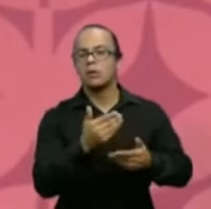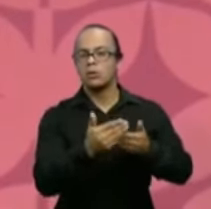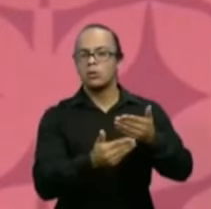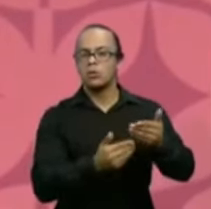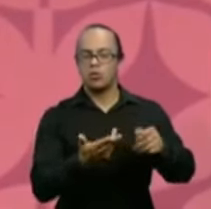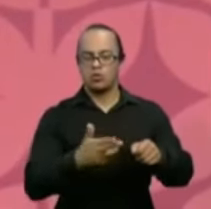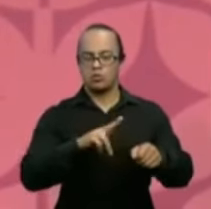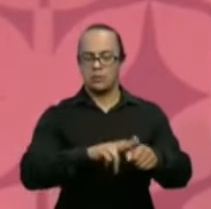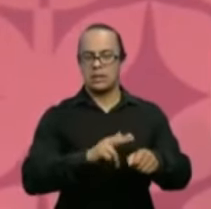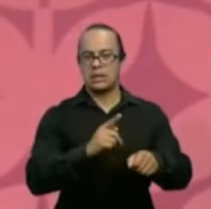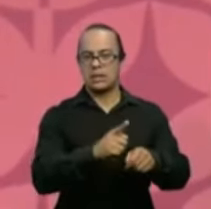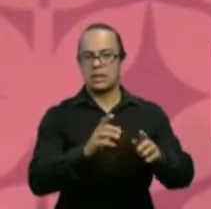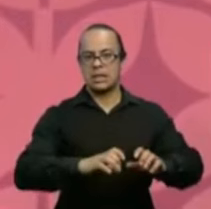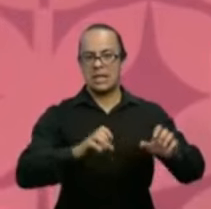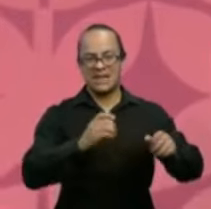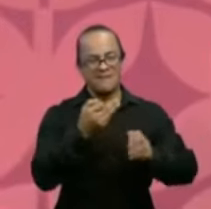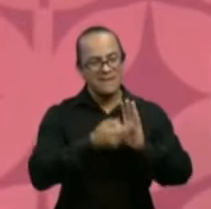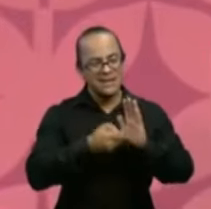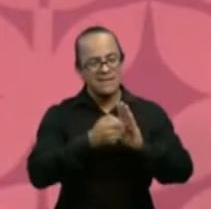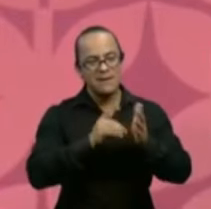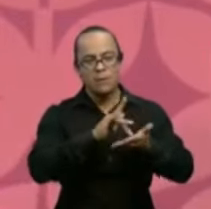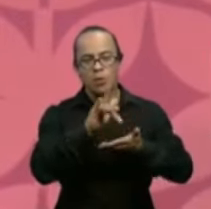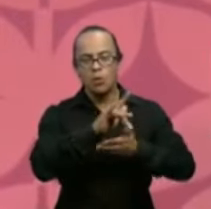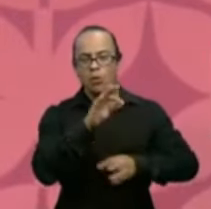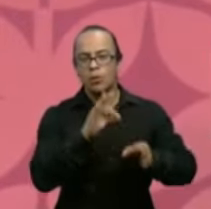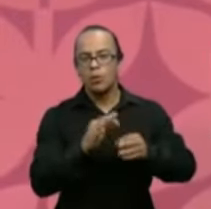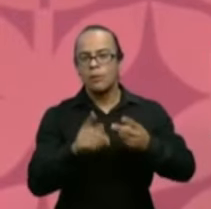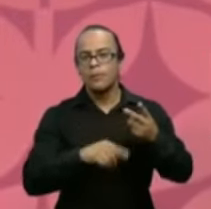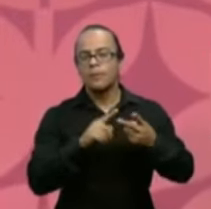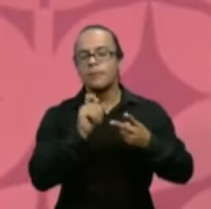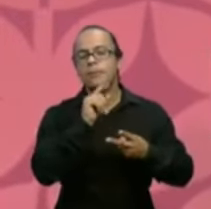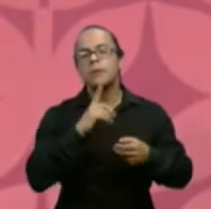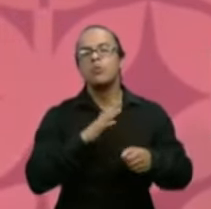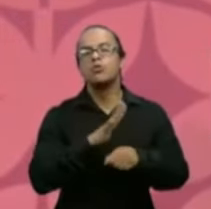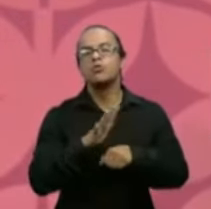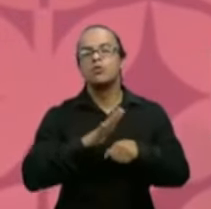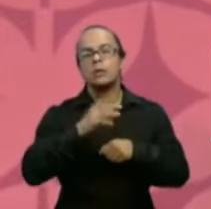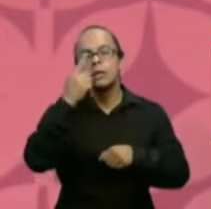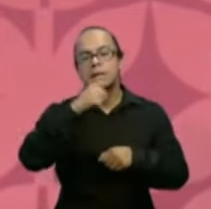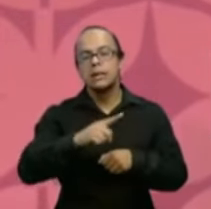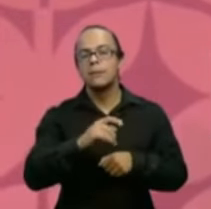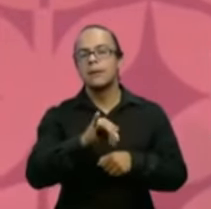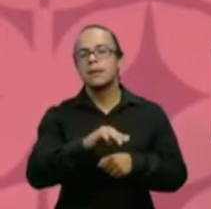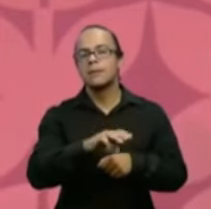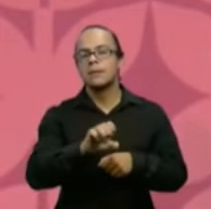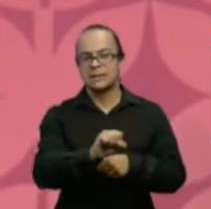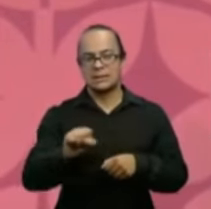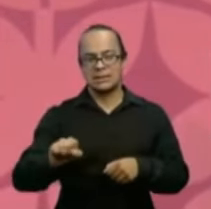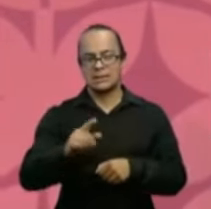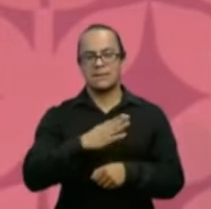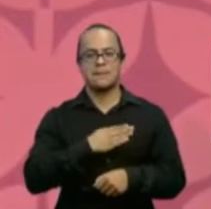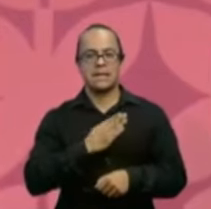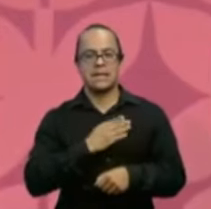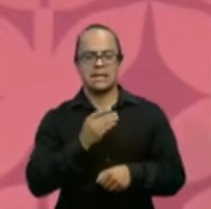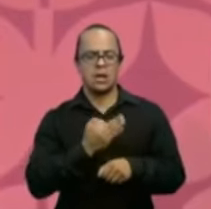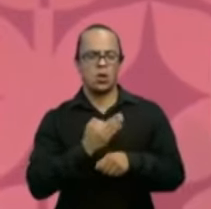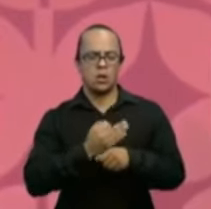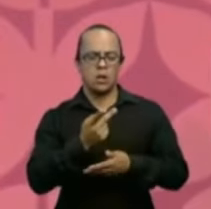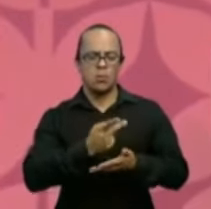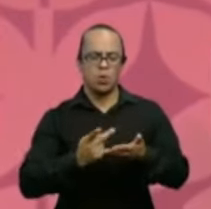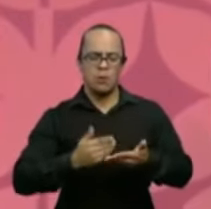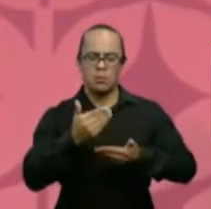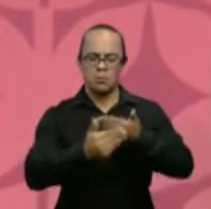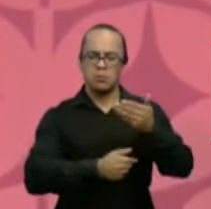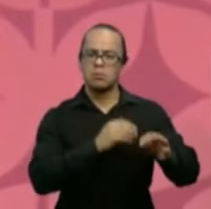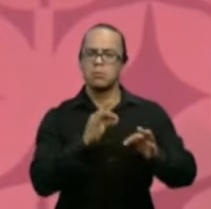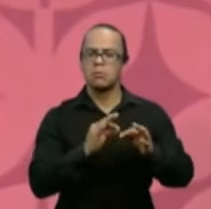los hospitales que aún no lo tienen. Haremos necesario para acceder a IMSS Bienestar, que también ya estamos en ese trabajo, y